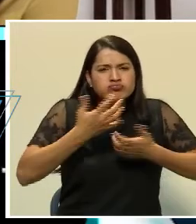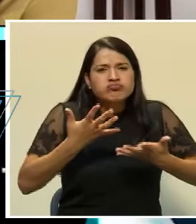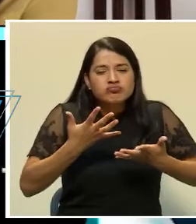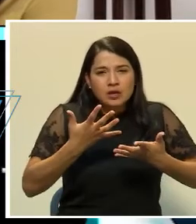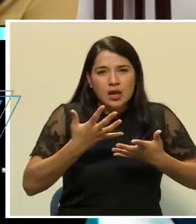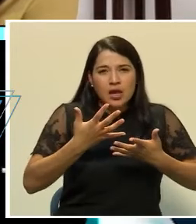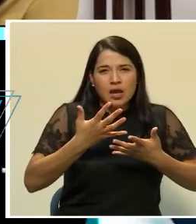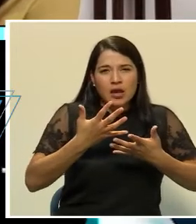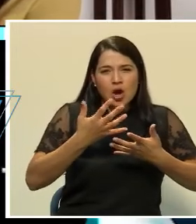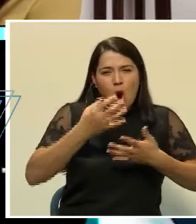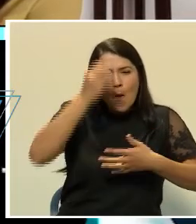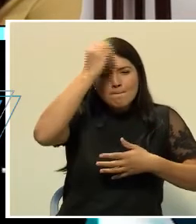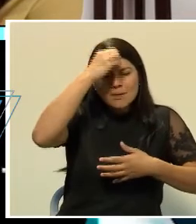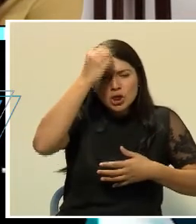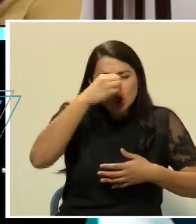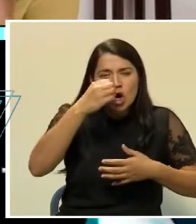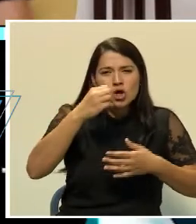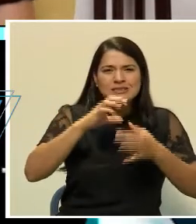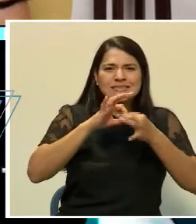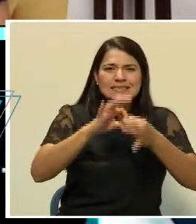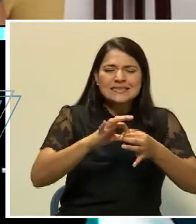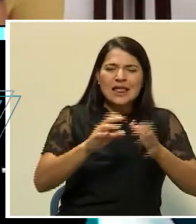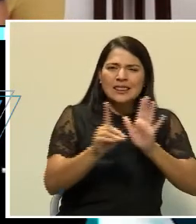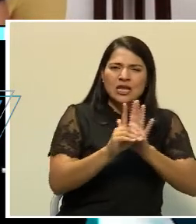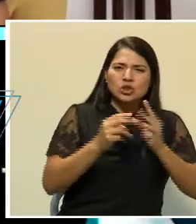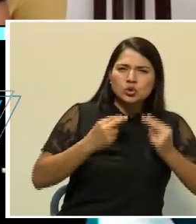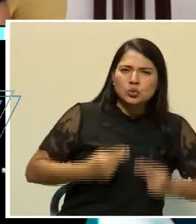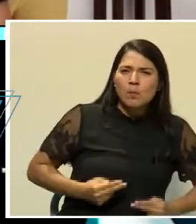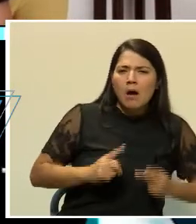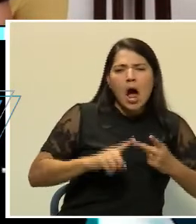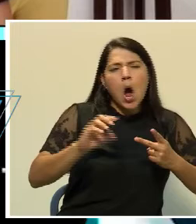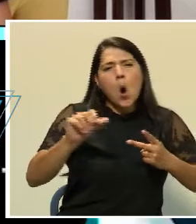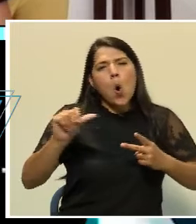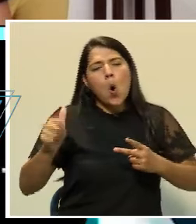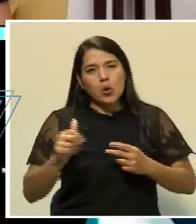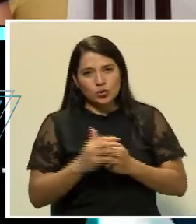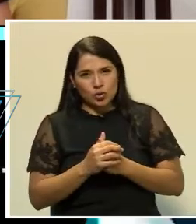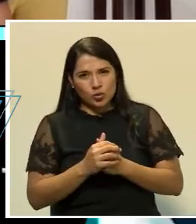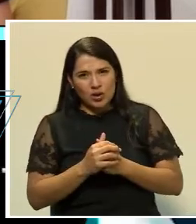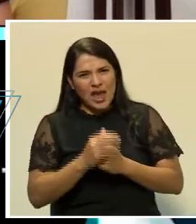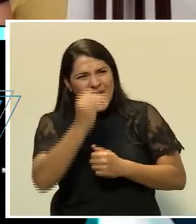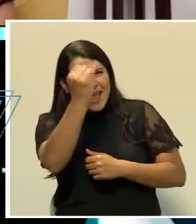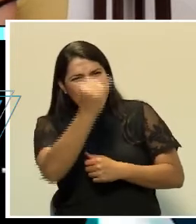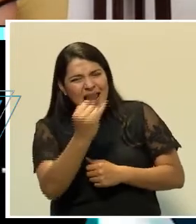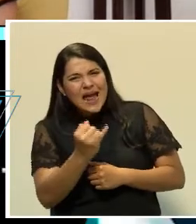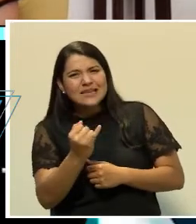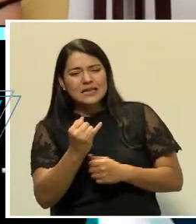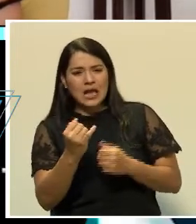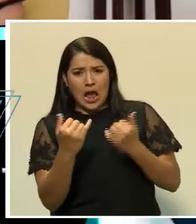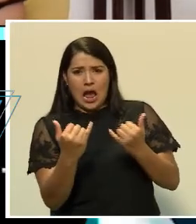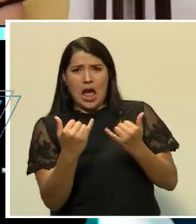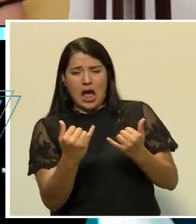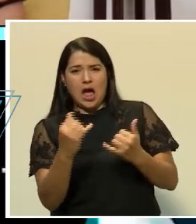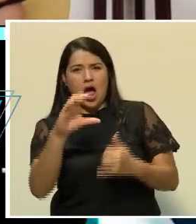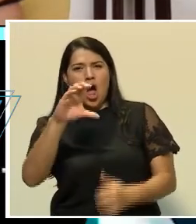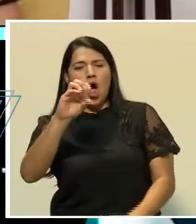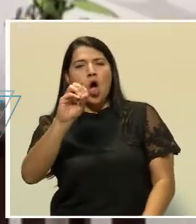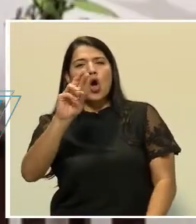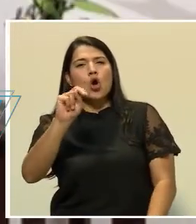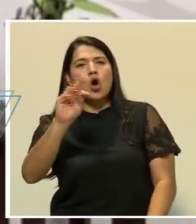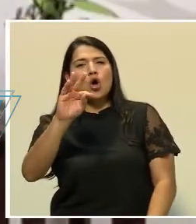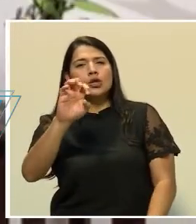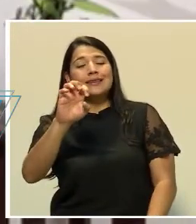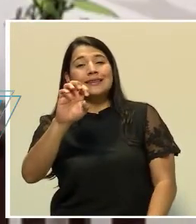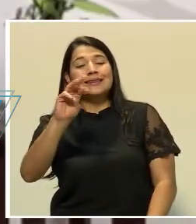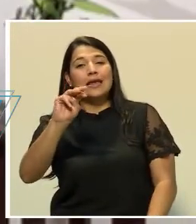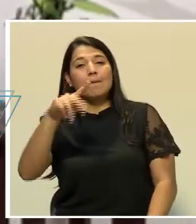minorías. ¿Cómo ves esa función en el arte contemporáneo? ¿Qué tan crítico es el arte contemporáneo? Yo